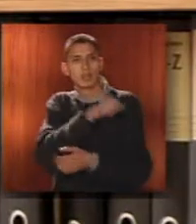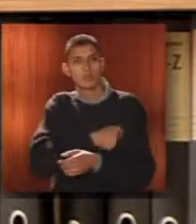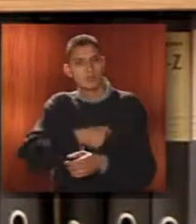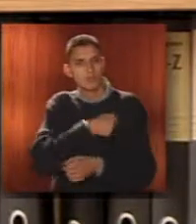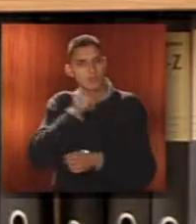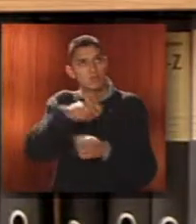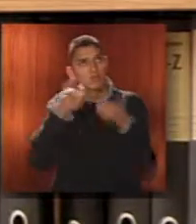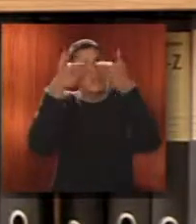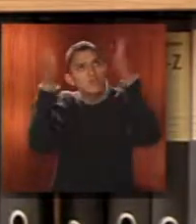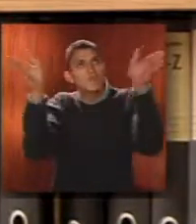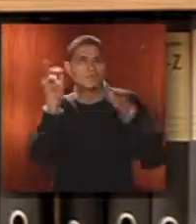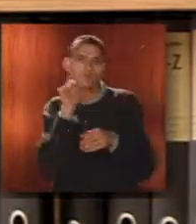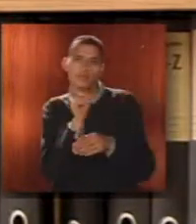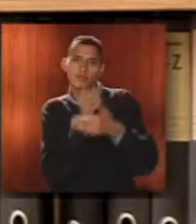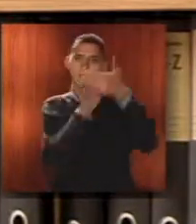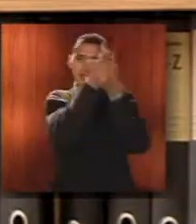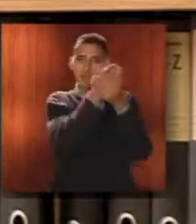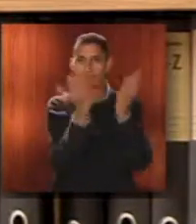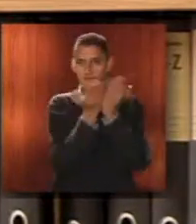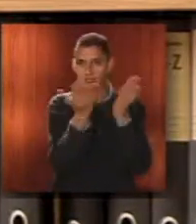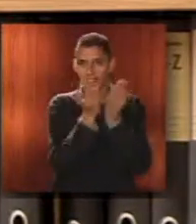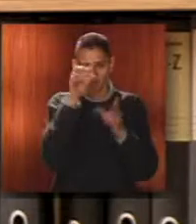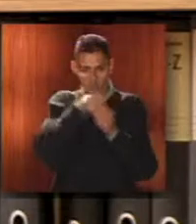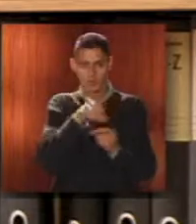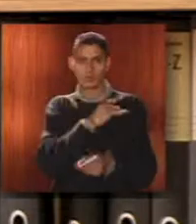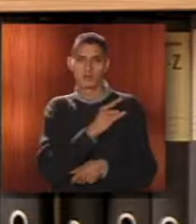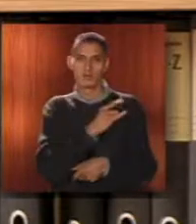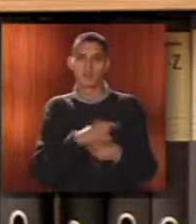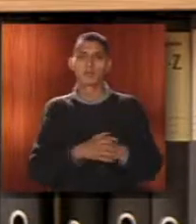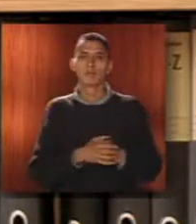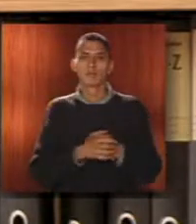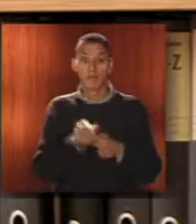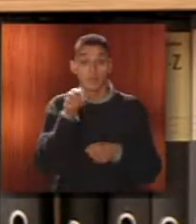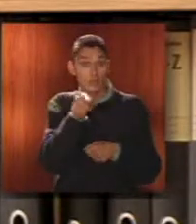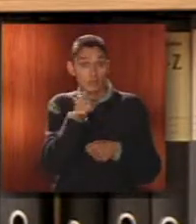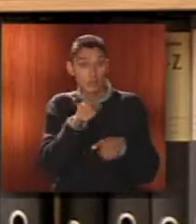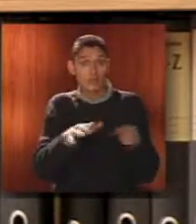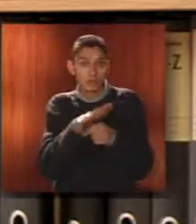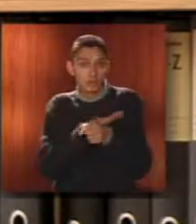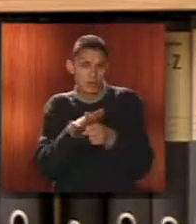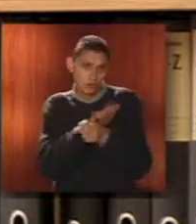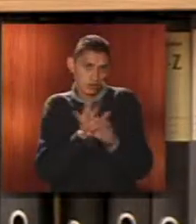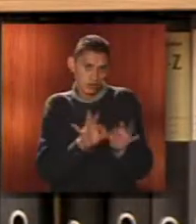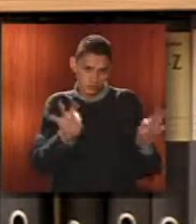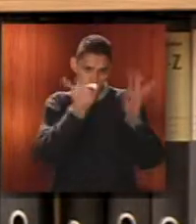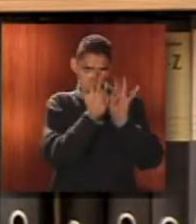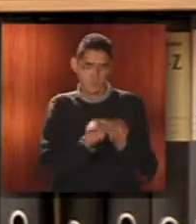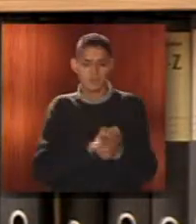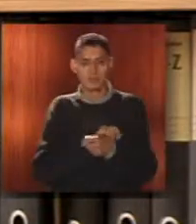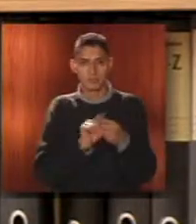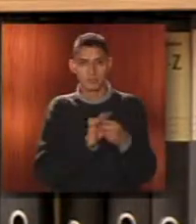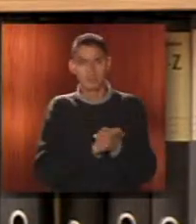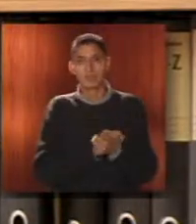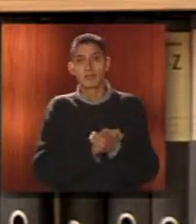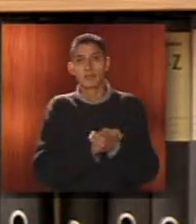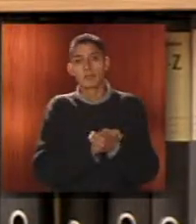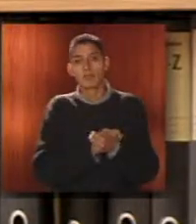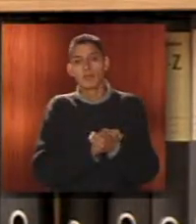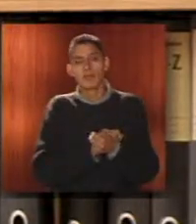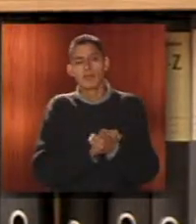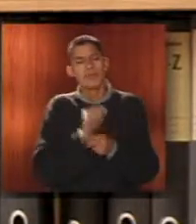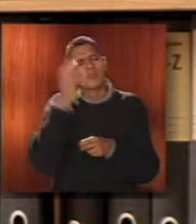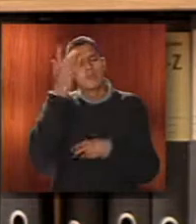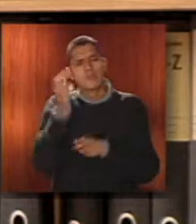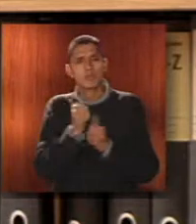universidades su ingreso para estudio. Entonces esa es una circunstancia muy importante.